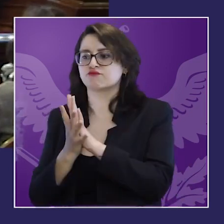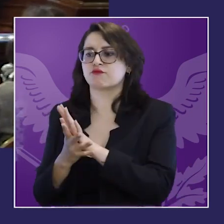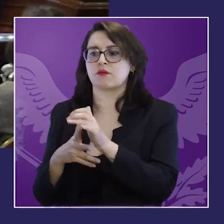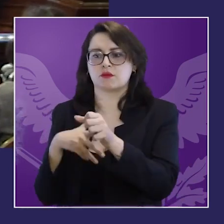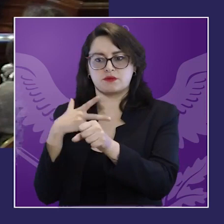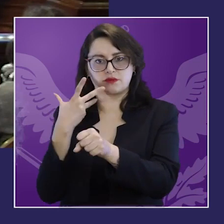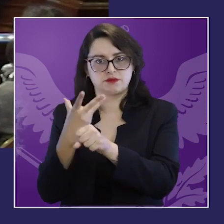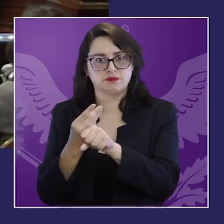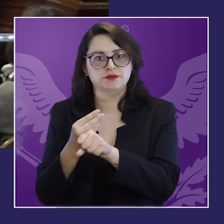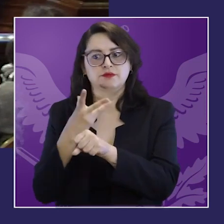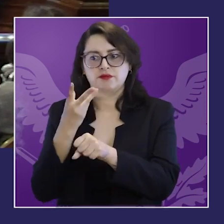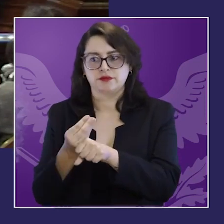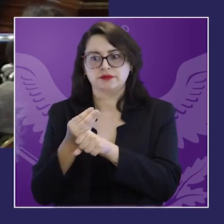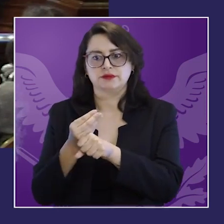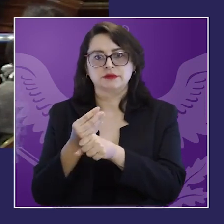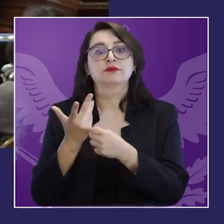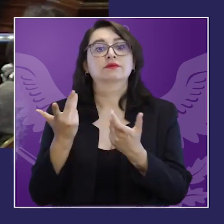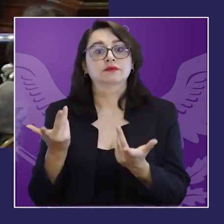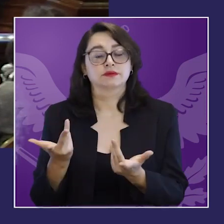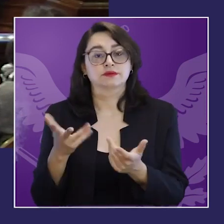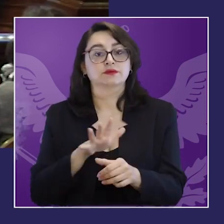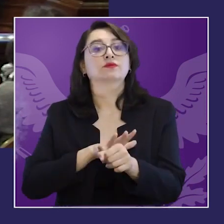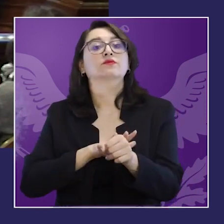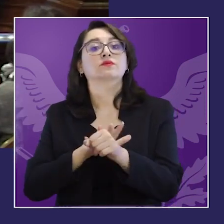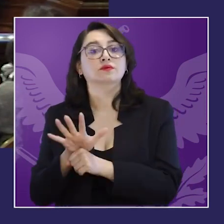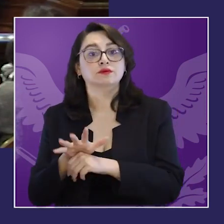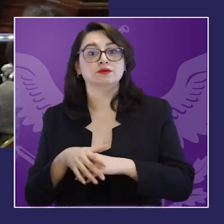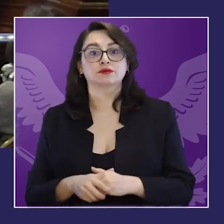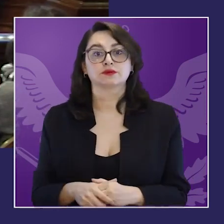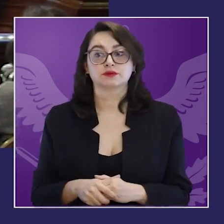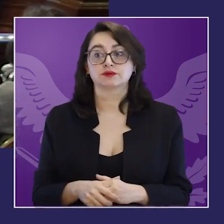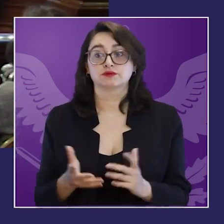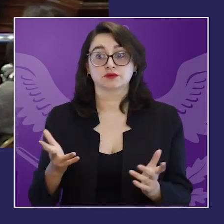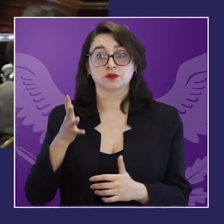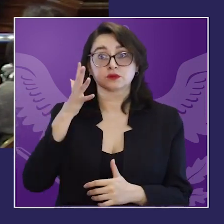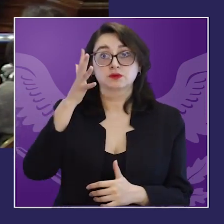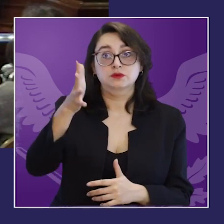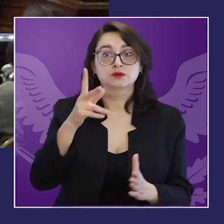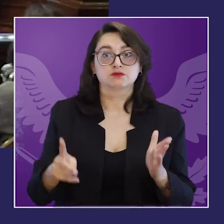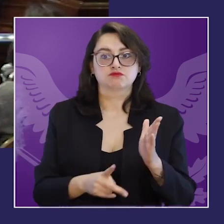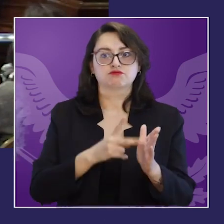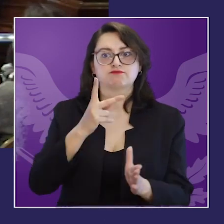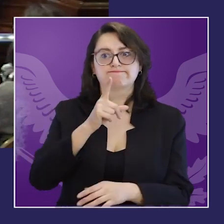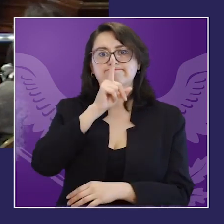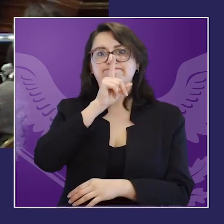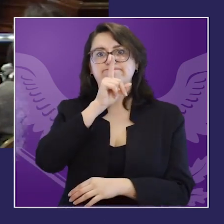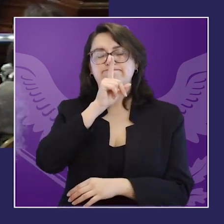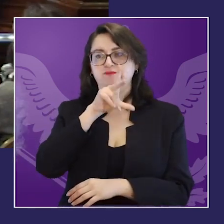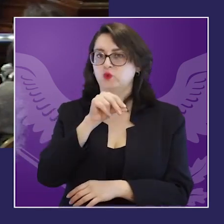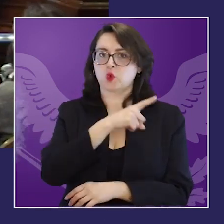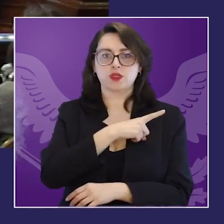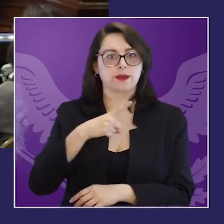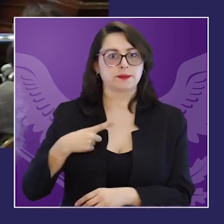transformador, o para que las reparaciones adquieran esta vocación transformadora, son lo que llamamos las medidas de